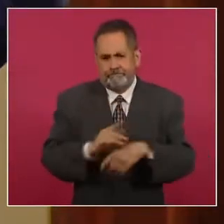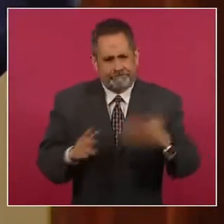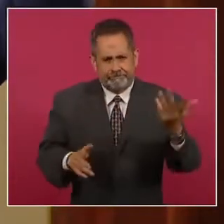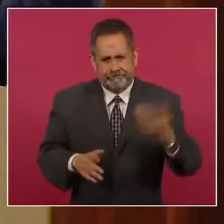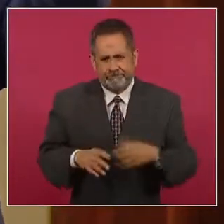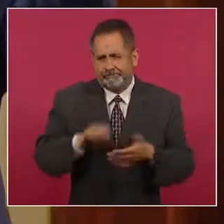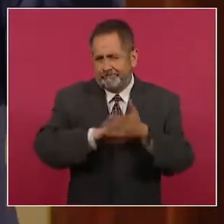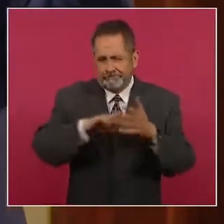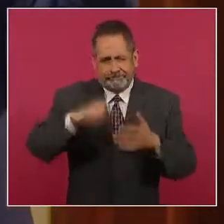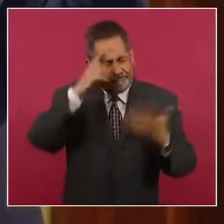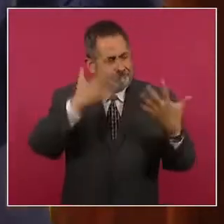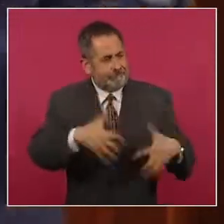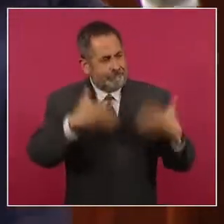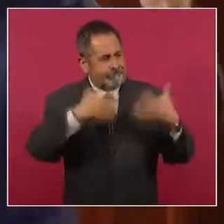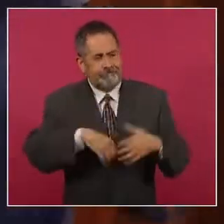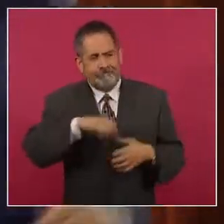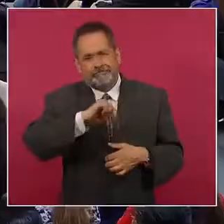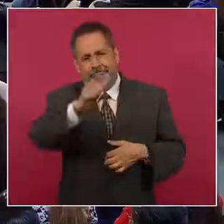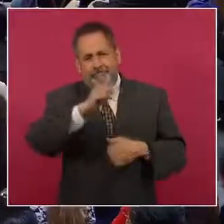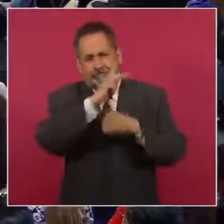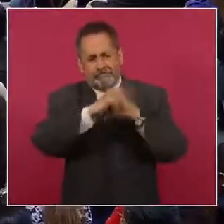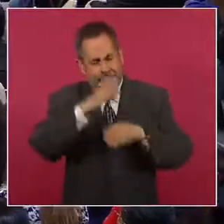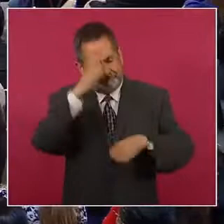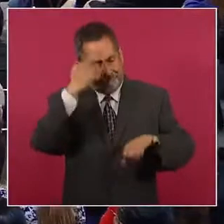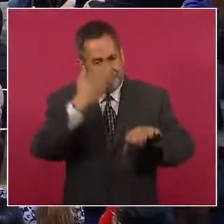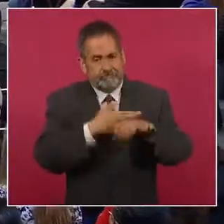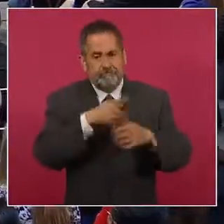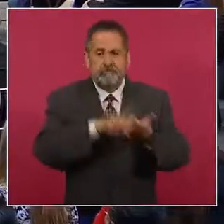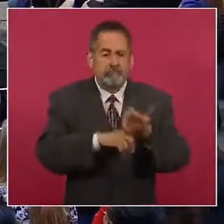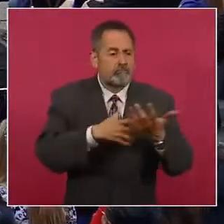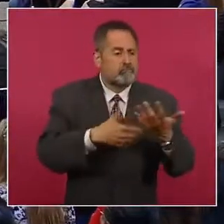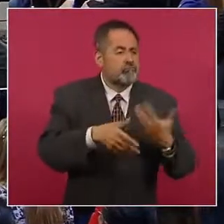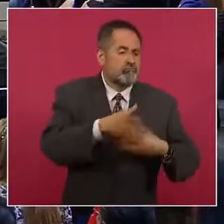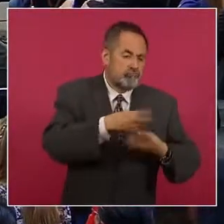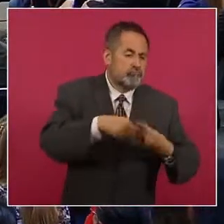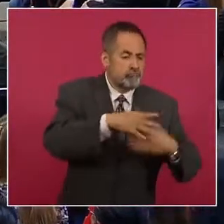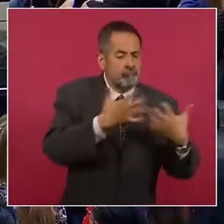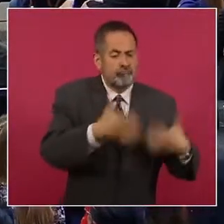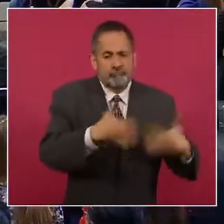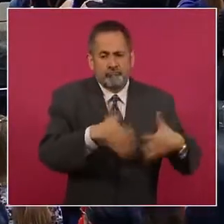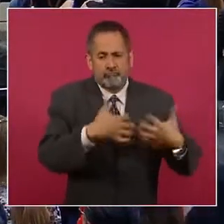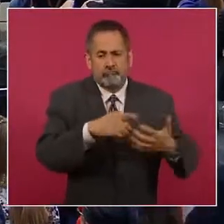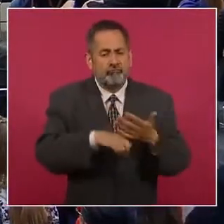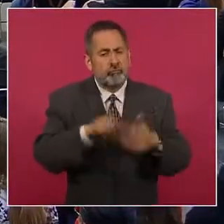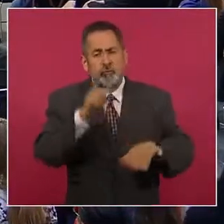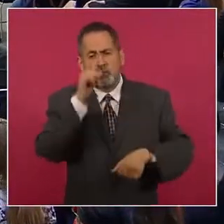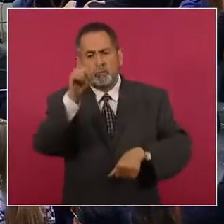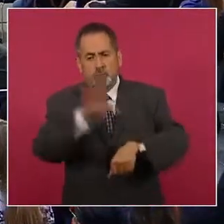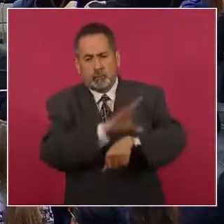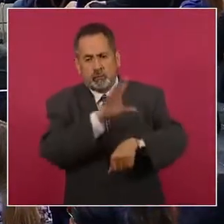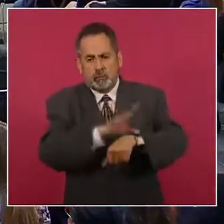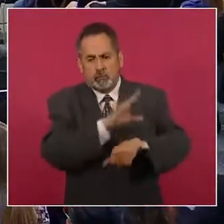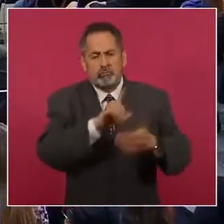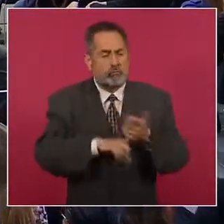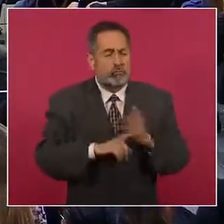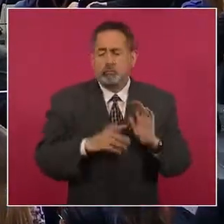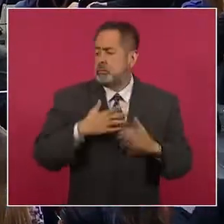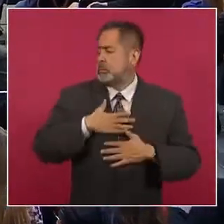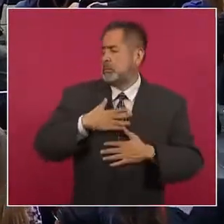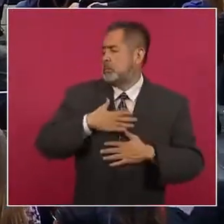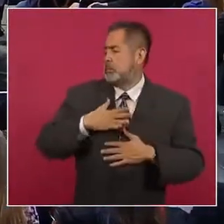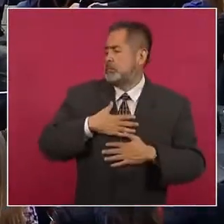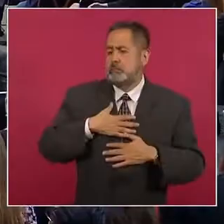empresa extranjera generaba energía eléctrica y era como una